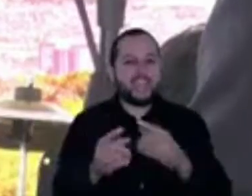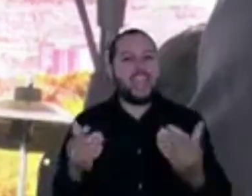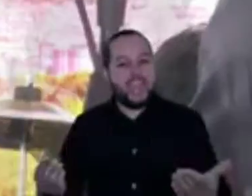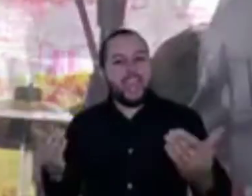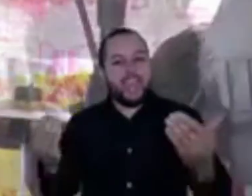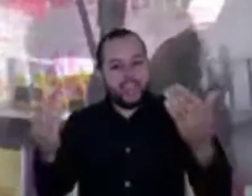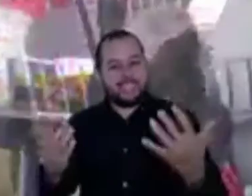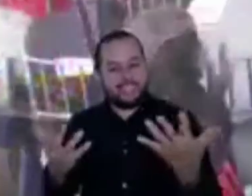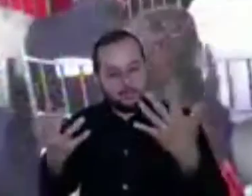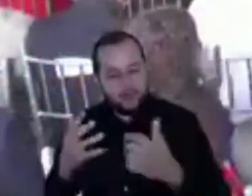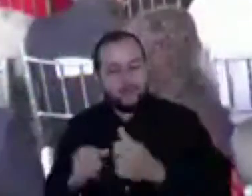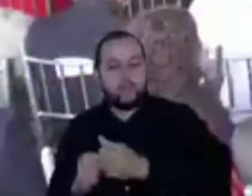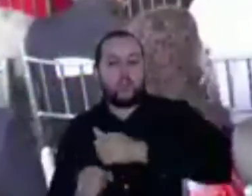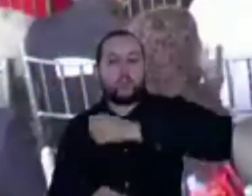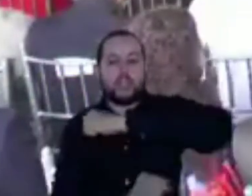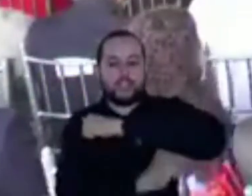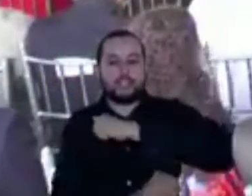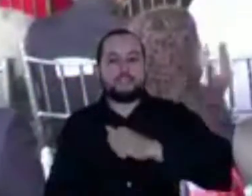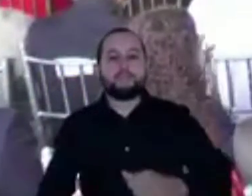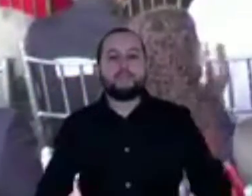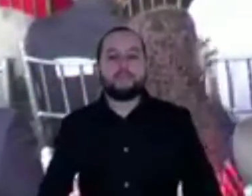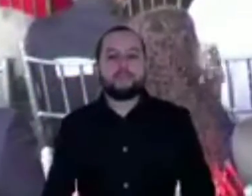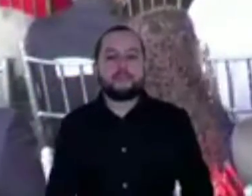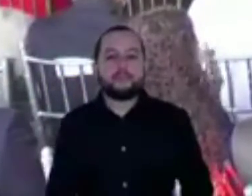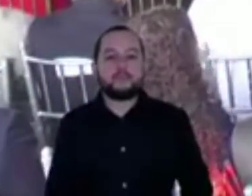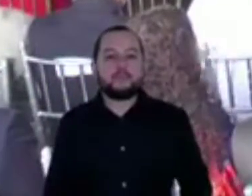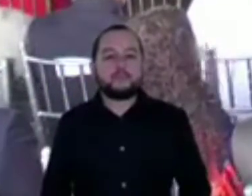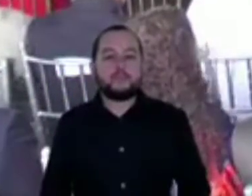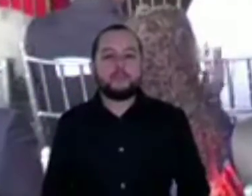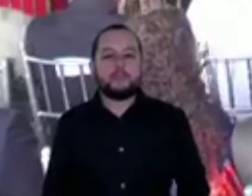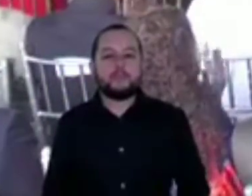precisamente están todas nuestras fortalezas.